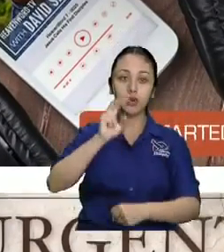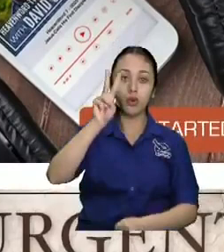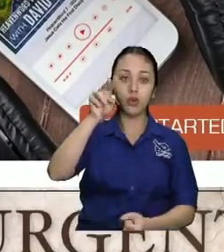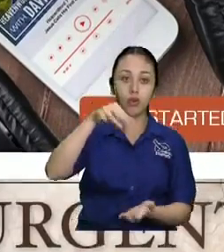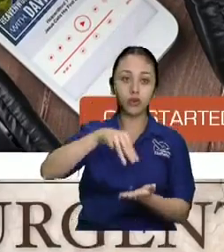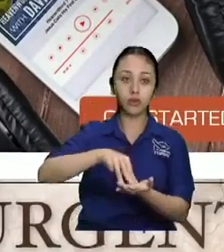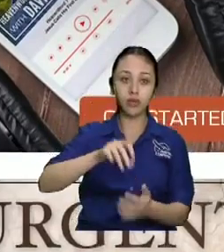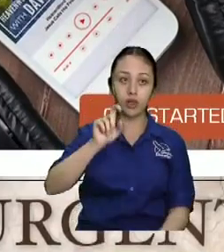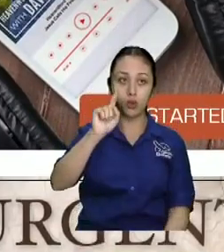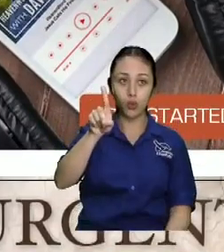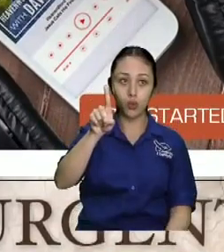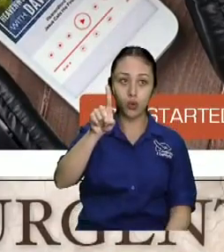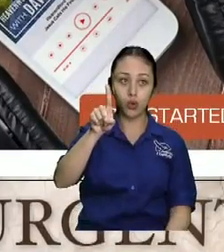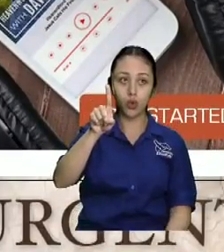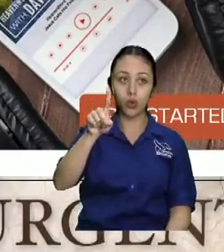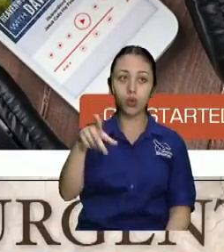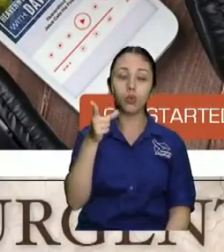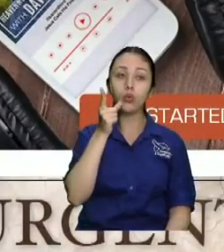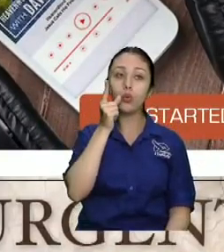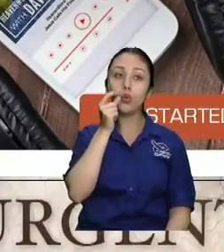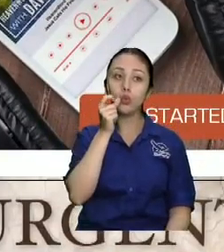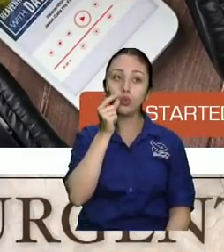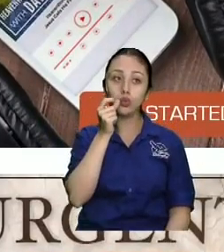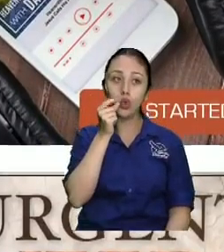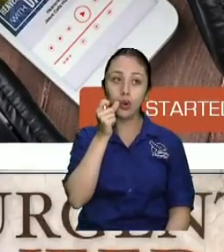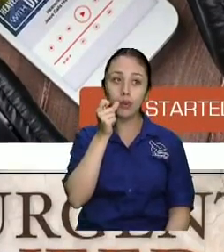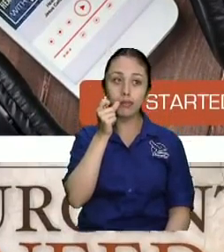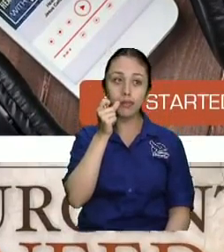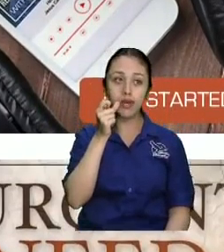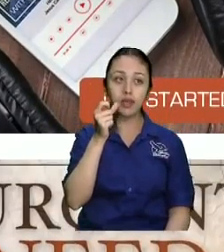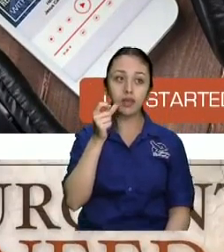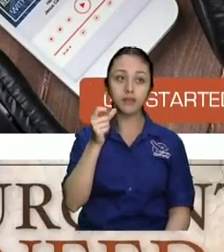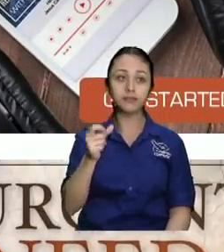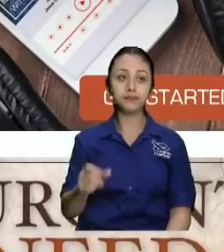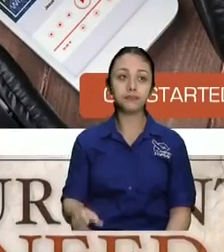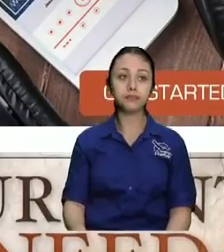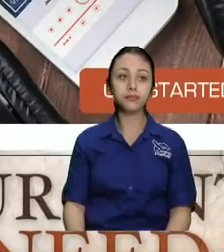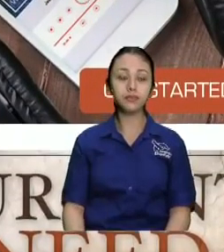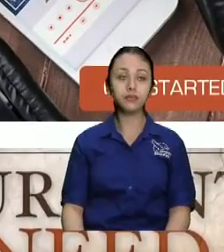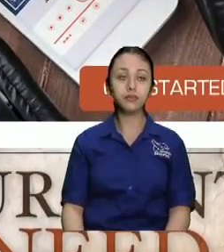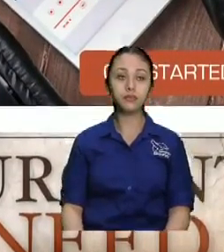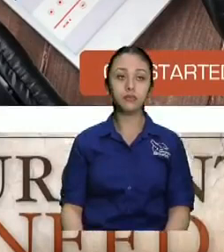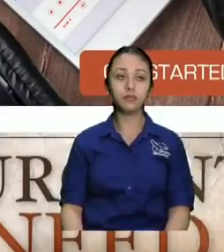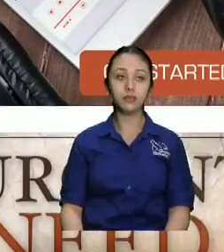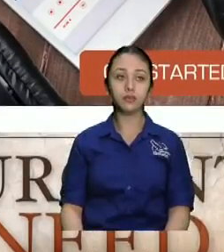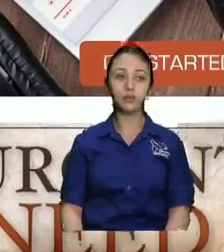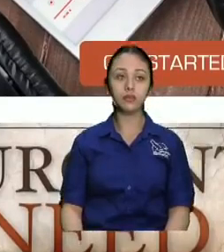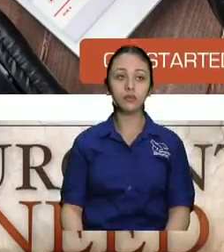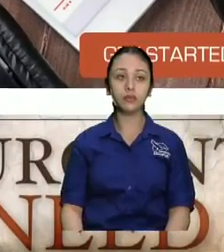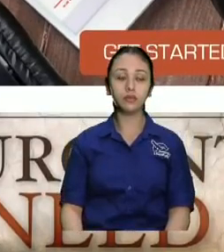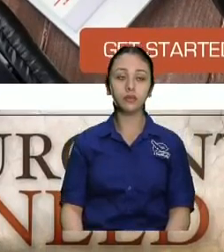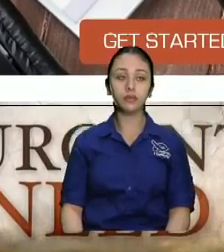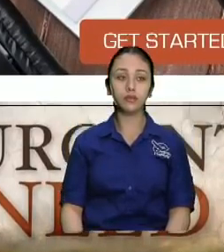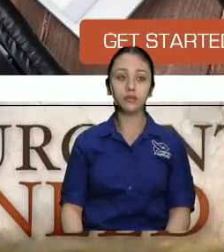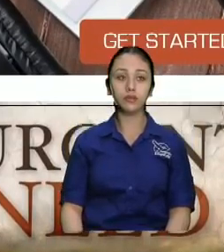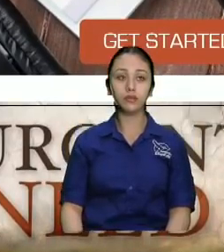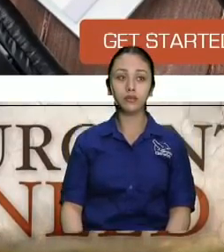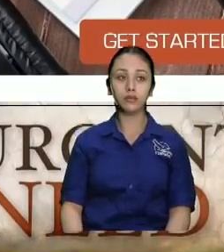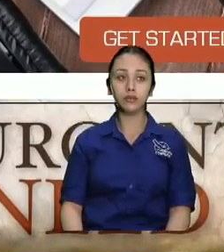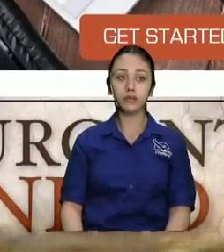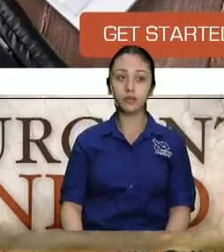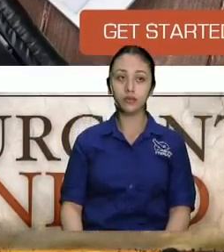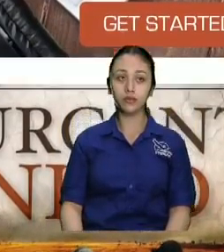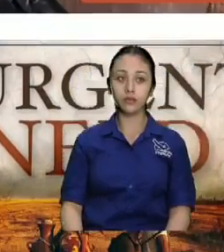Daniel Ekechuku. Me escribía mi amigo el pastor David de Abaderín del Lago Nigeria, también hoy acerca de este milagro por medio. O sea,